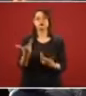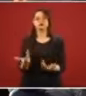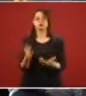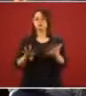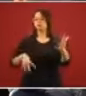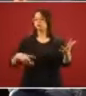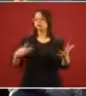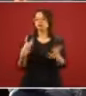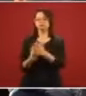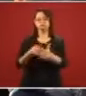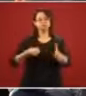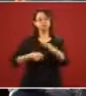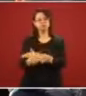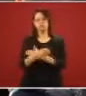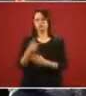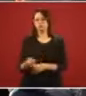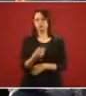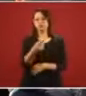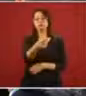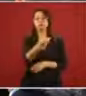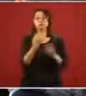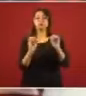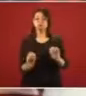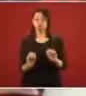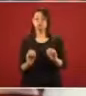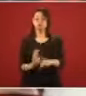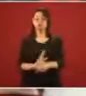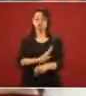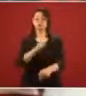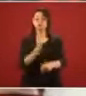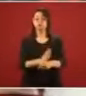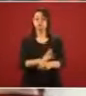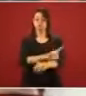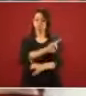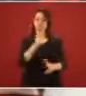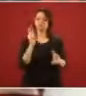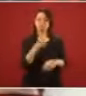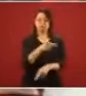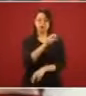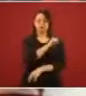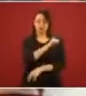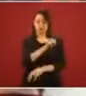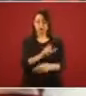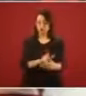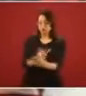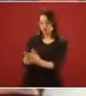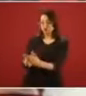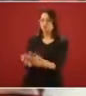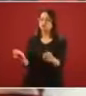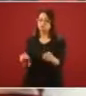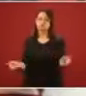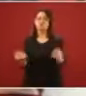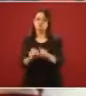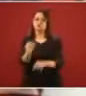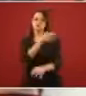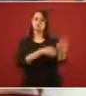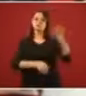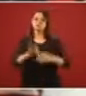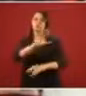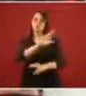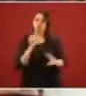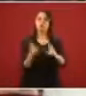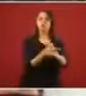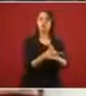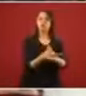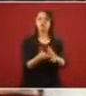perpetua, bueno, hasta pena capital. Pero bueno, son temas que obviamente se tienen que discutir, se tienen que llevar a un foro. Pero pues yo